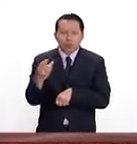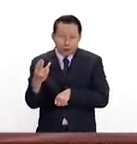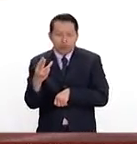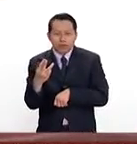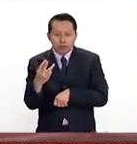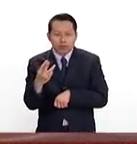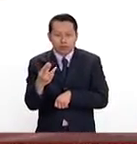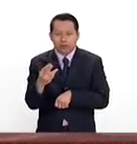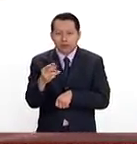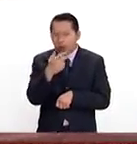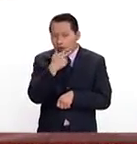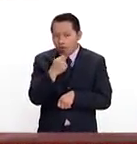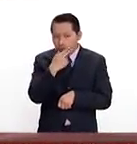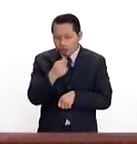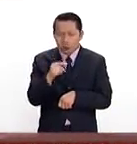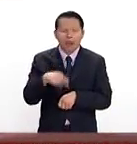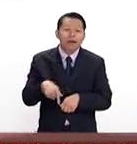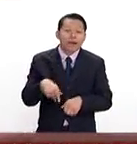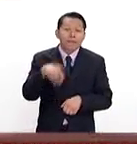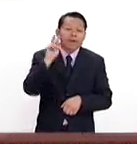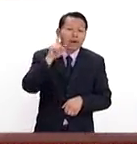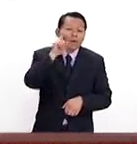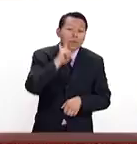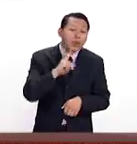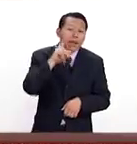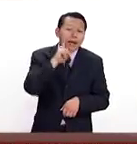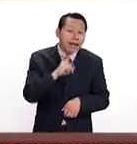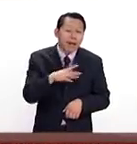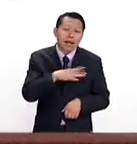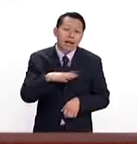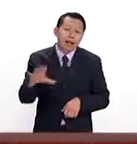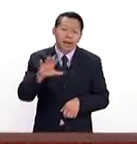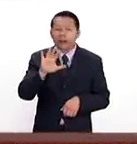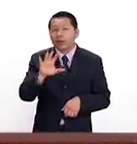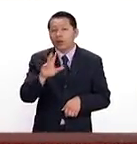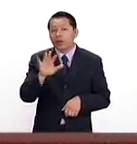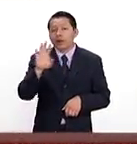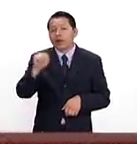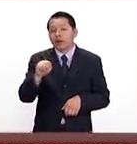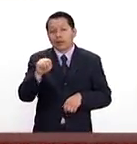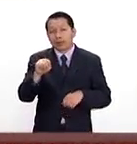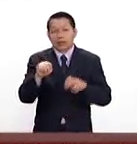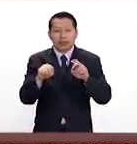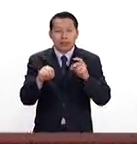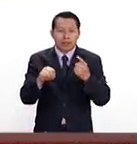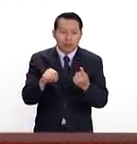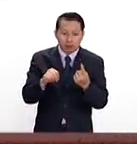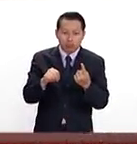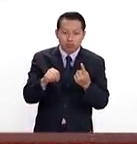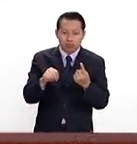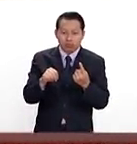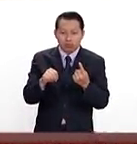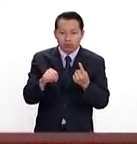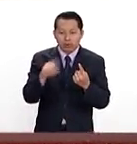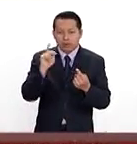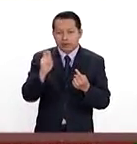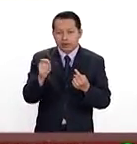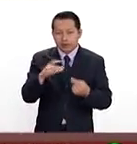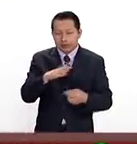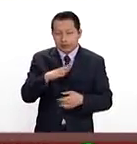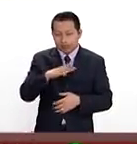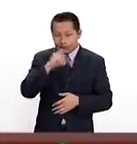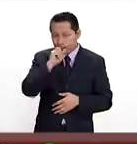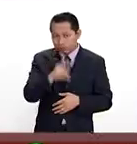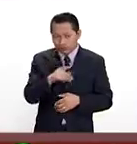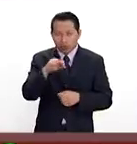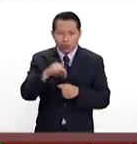entre hombres, pero mujeres tienen un nivel de rechazo de 59 contra 31. Es decir,